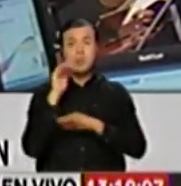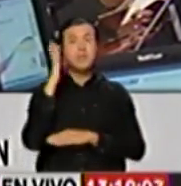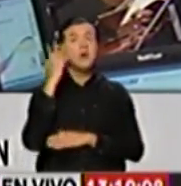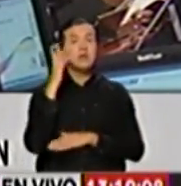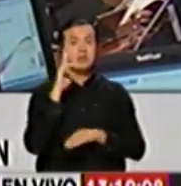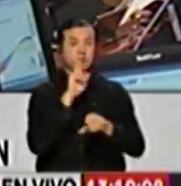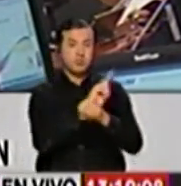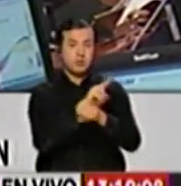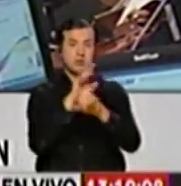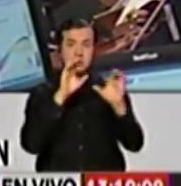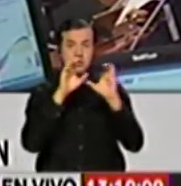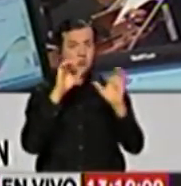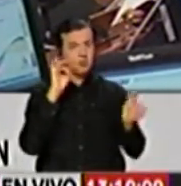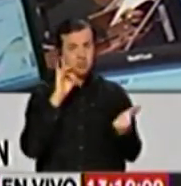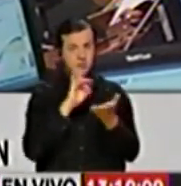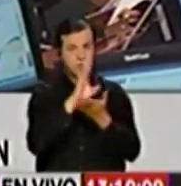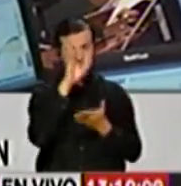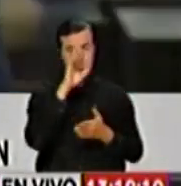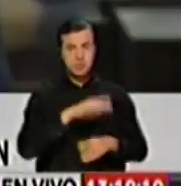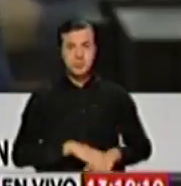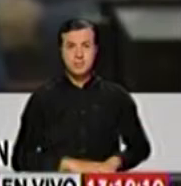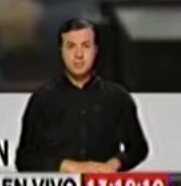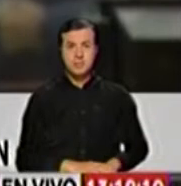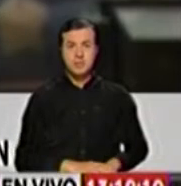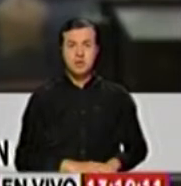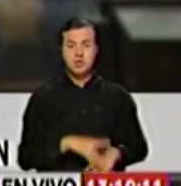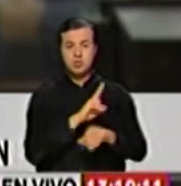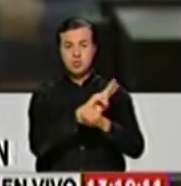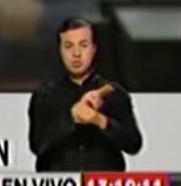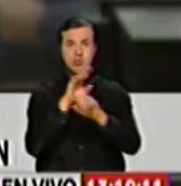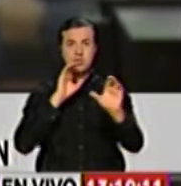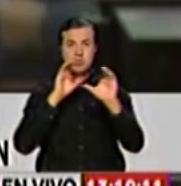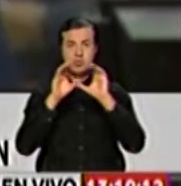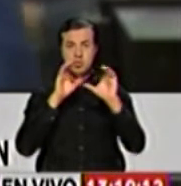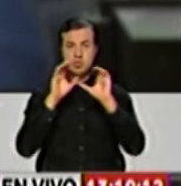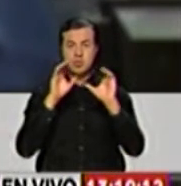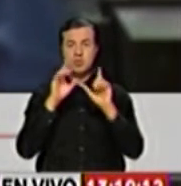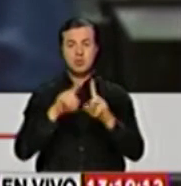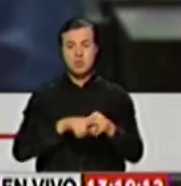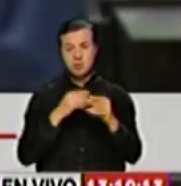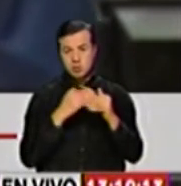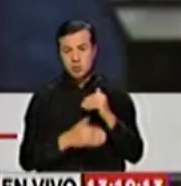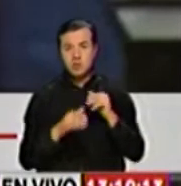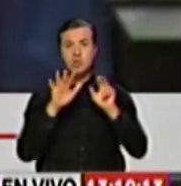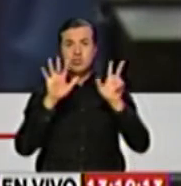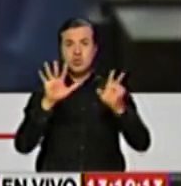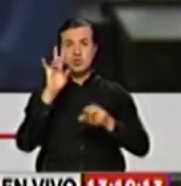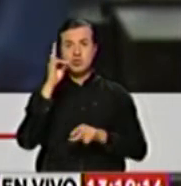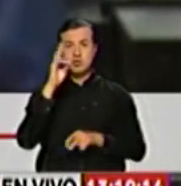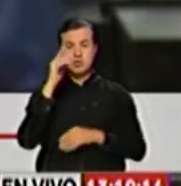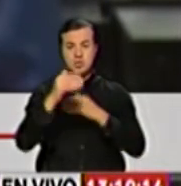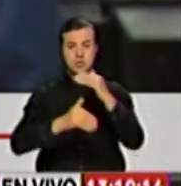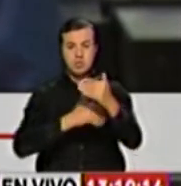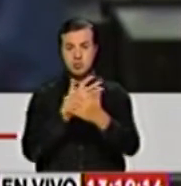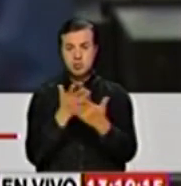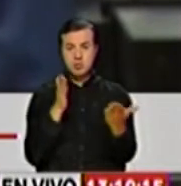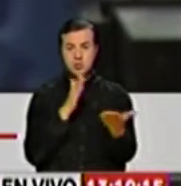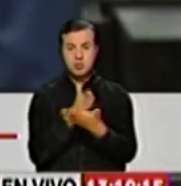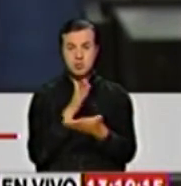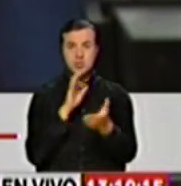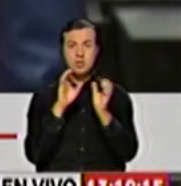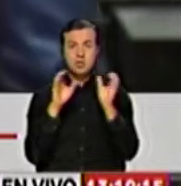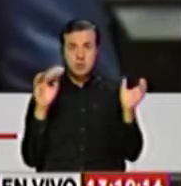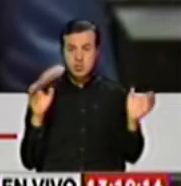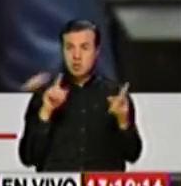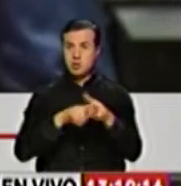la eliminación de la Superintendencia de Comunicación. La Superintendencia de Comunicación inició 817 procesos a medios de comunicación.